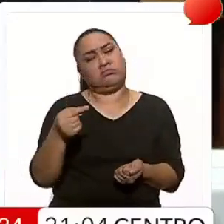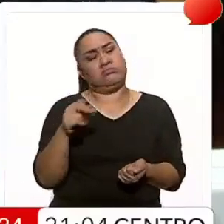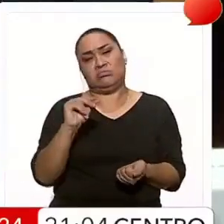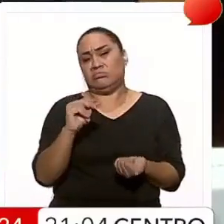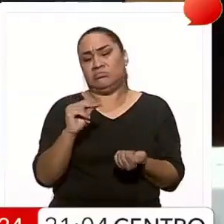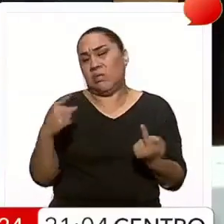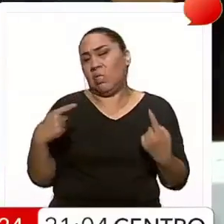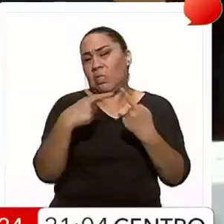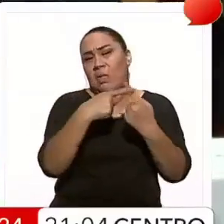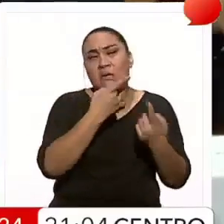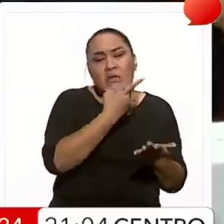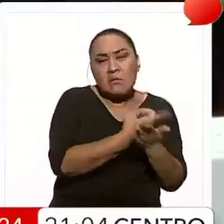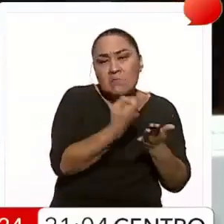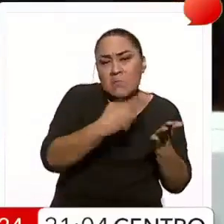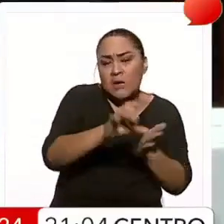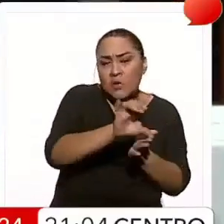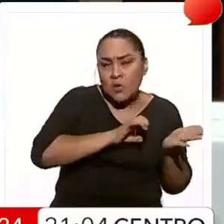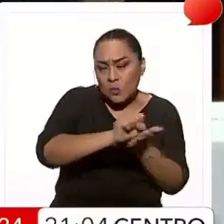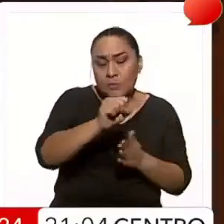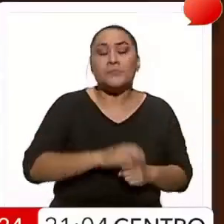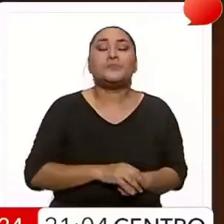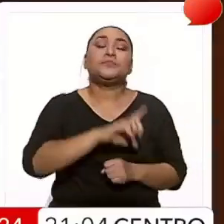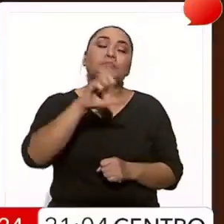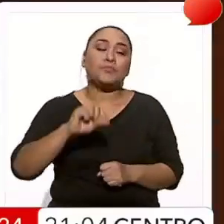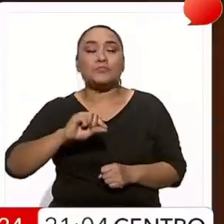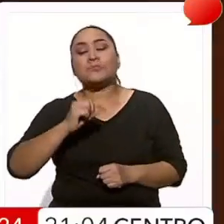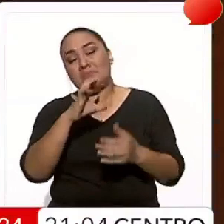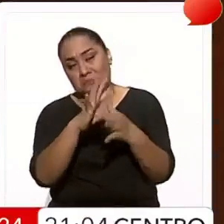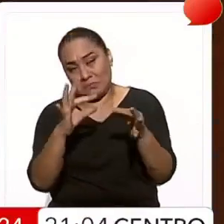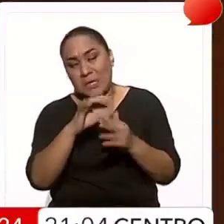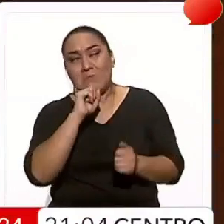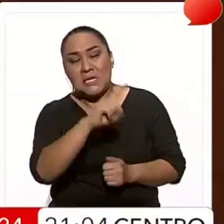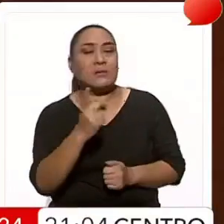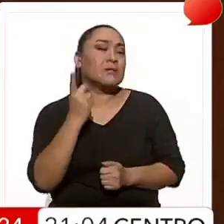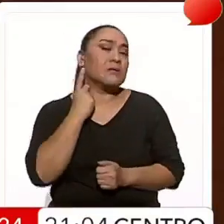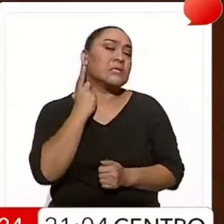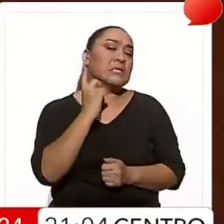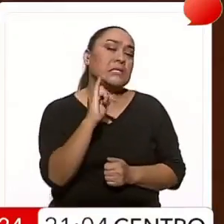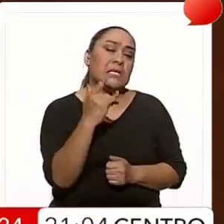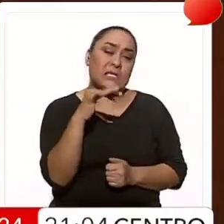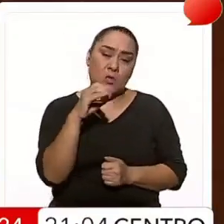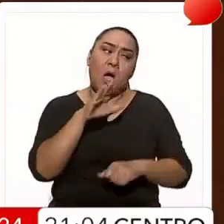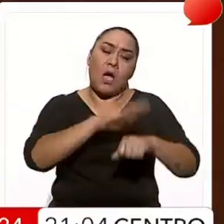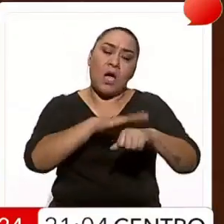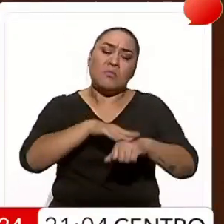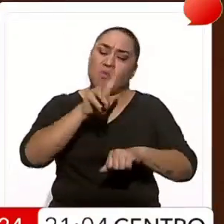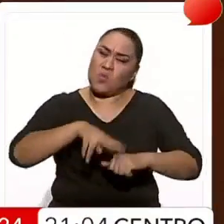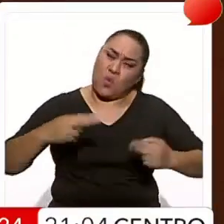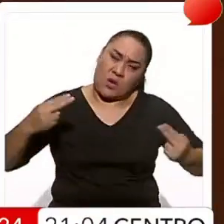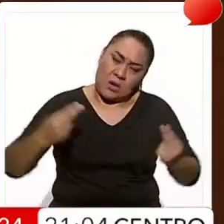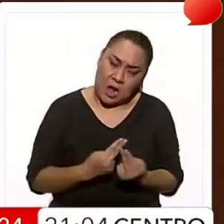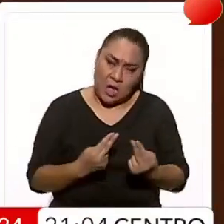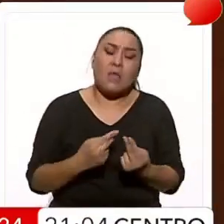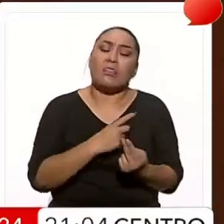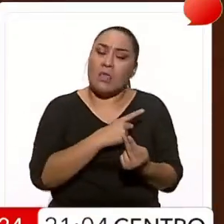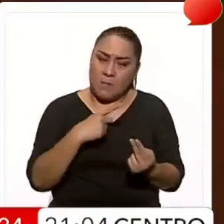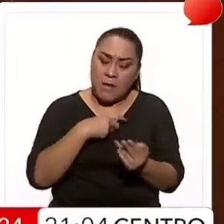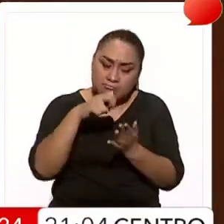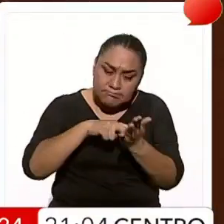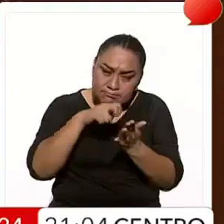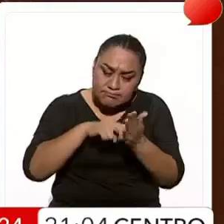la Constitución. A este planteamiento se sumó el diputado Ignacio Mier, quien destacó la urgencia de realizar las adecuaciones